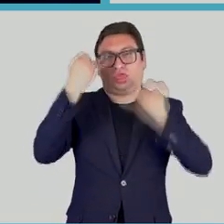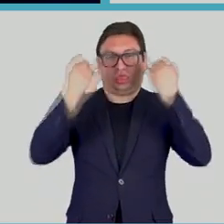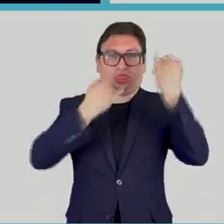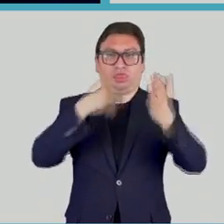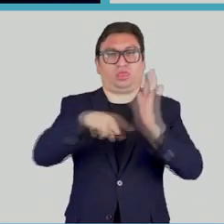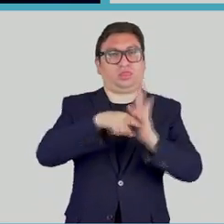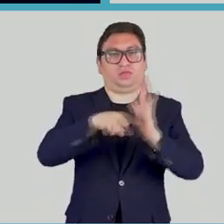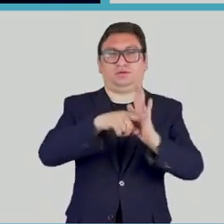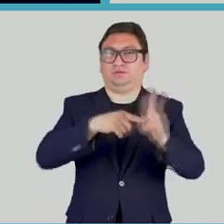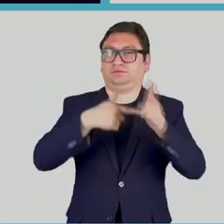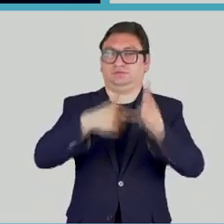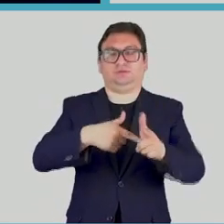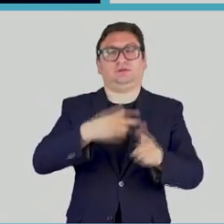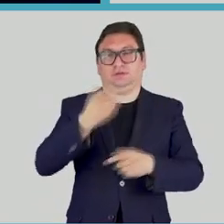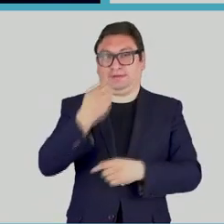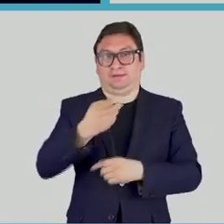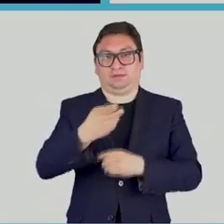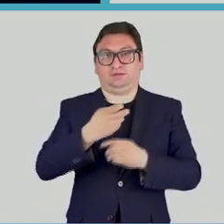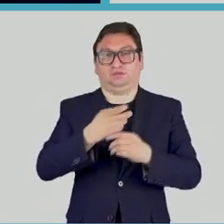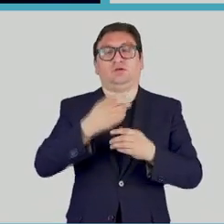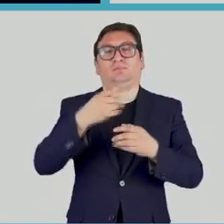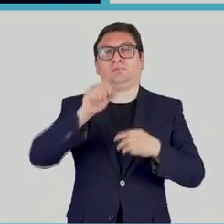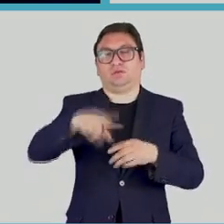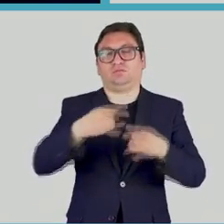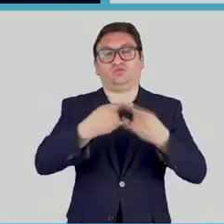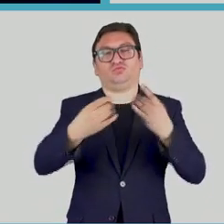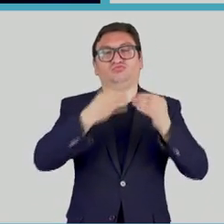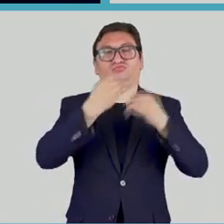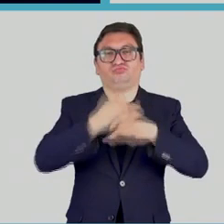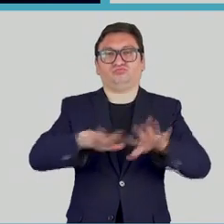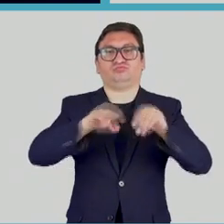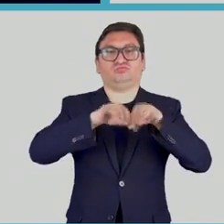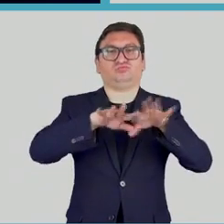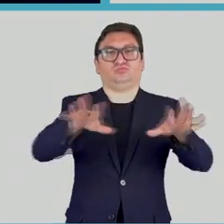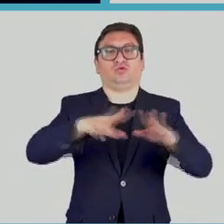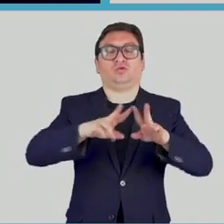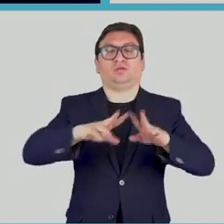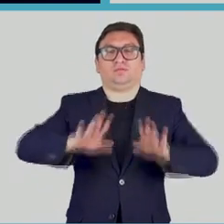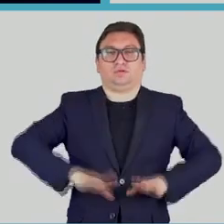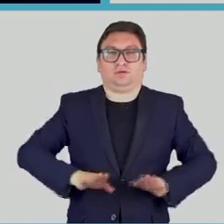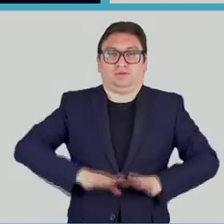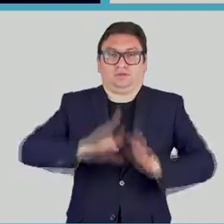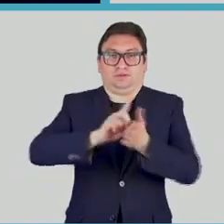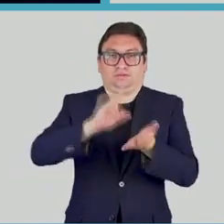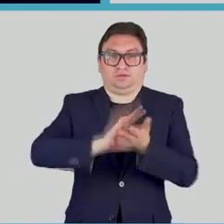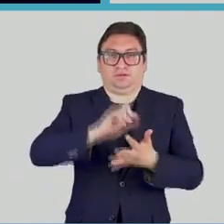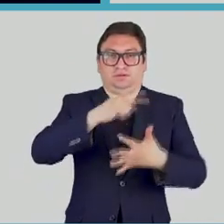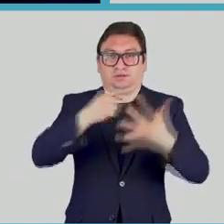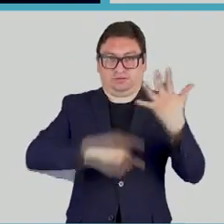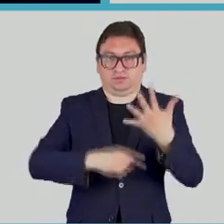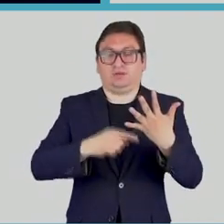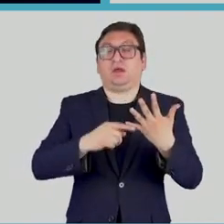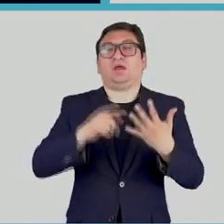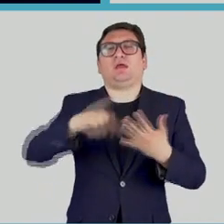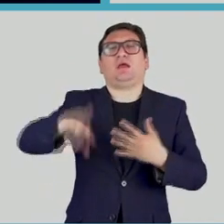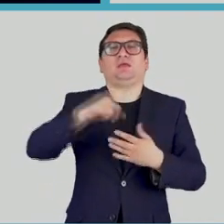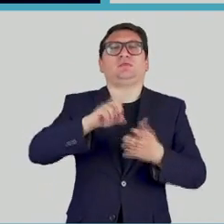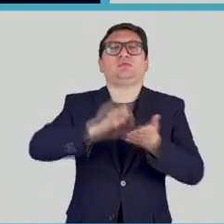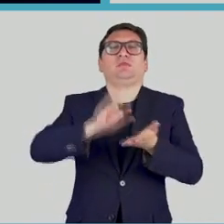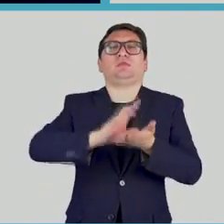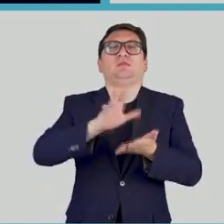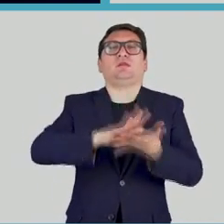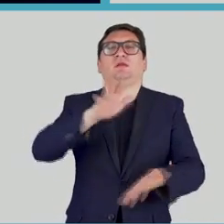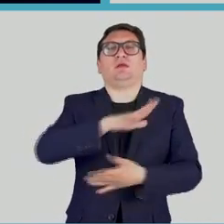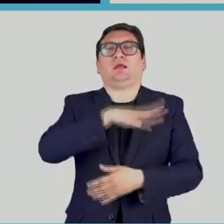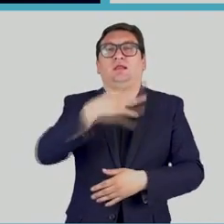estereotipado tampoco se abordan como ya se dijo en la cápsula las distintas formas de discapacidad se habla de la discapacidad